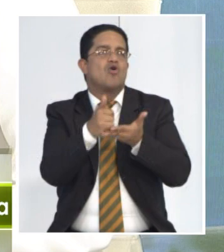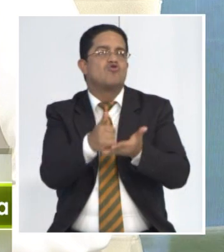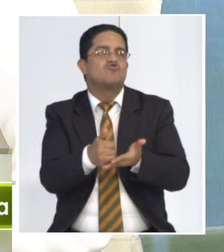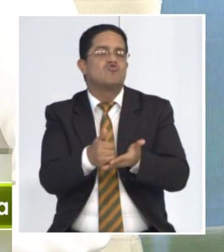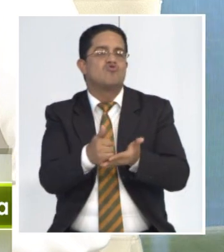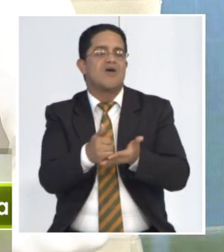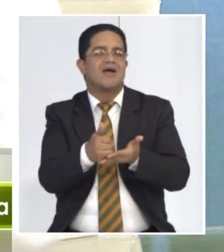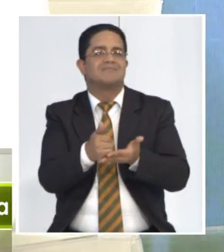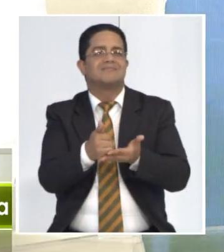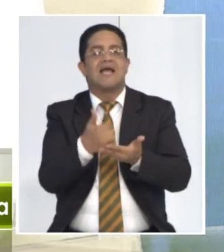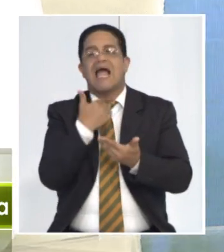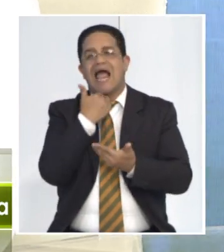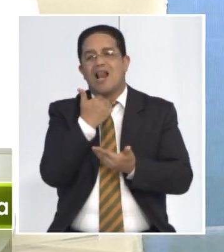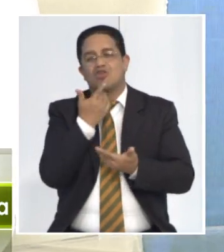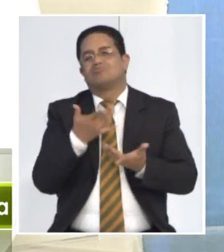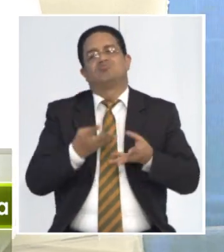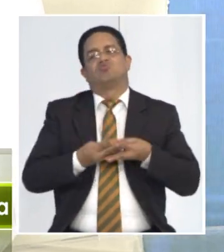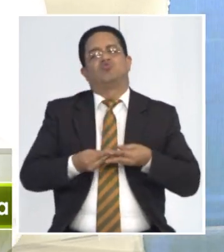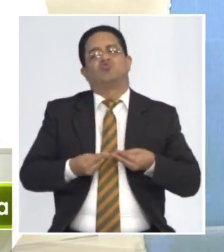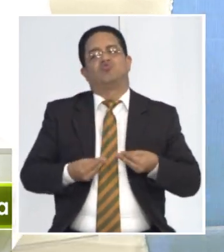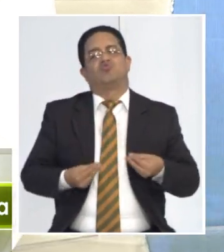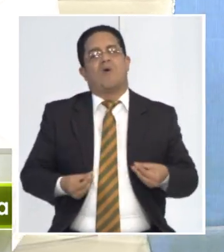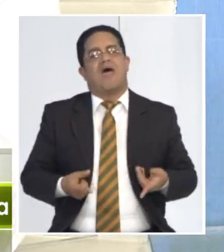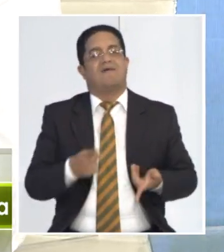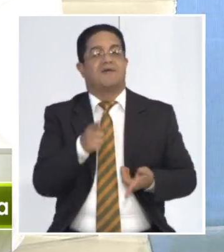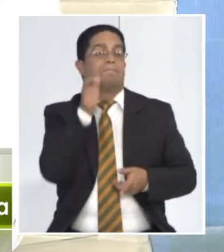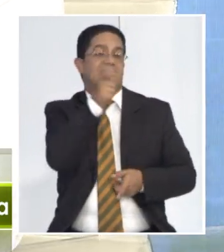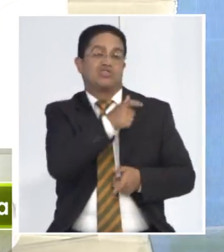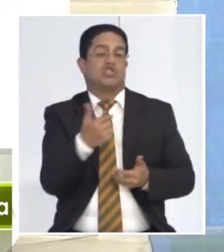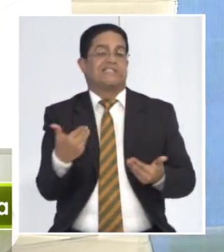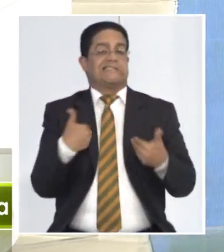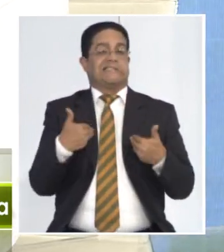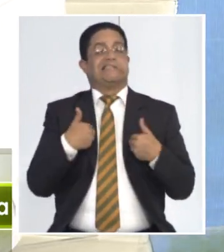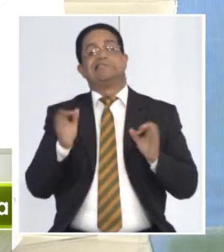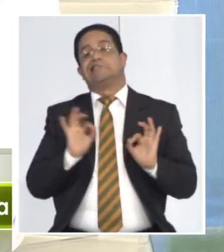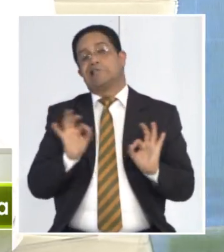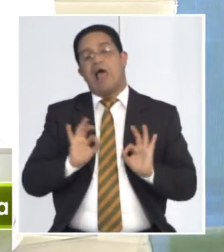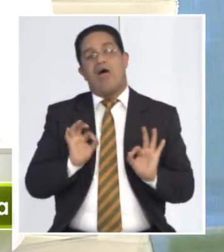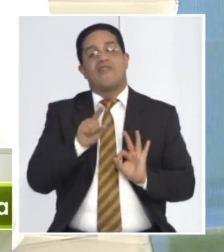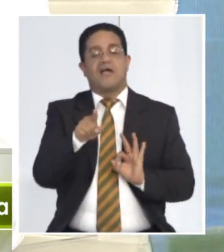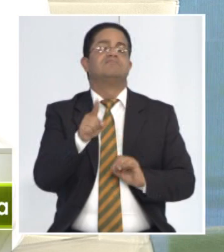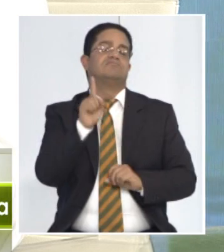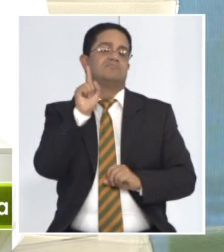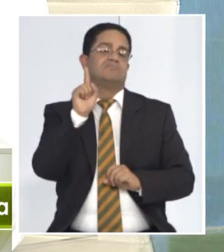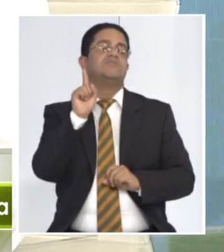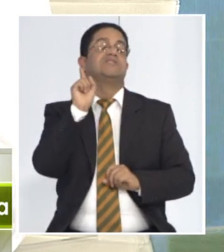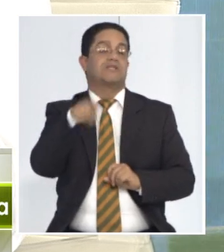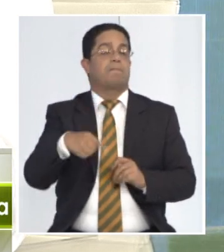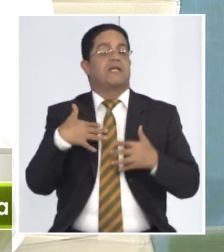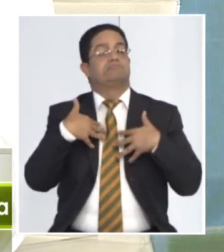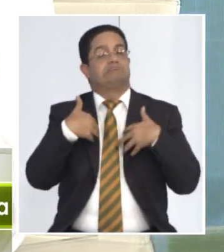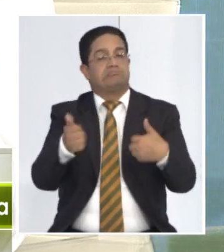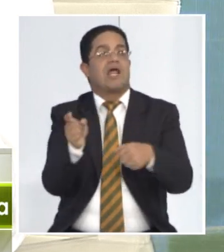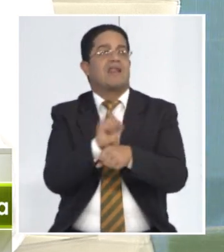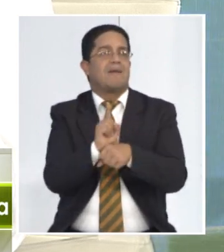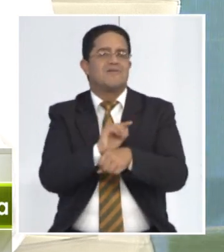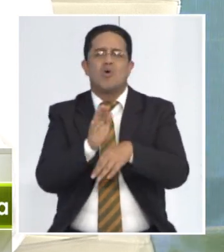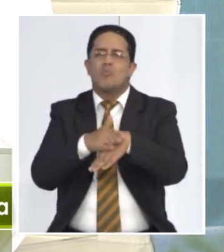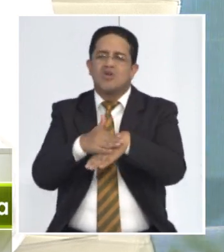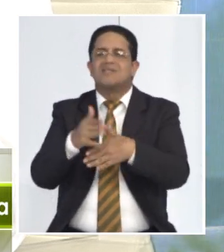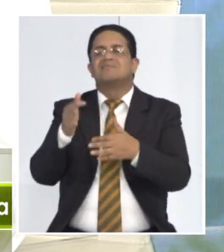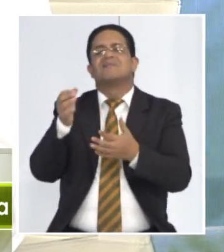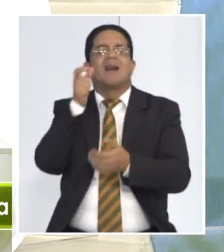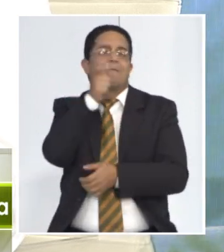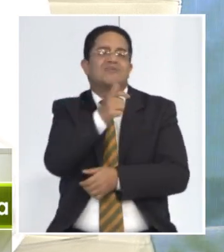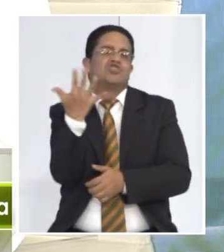de una forma más amigable, tanto para el cirujano como para el paciente, y las recuperaciones, porque siempre preguntan sobre la